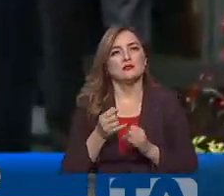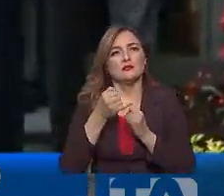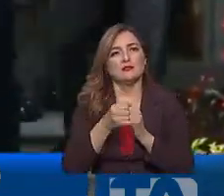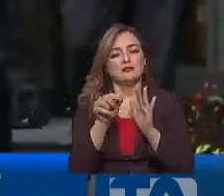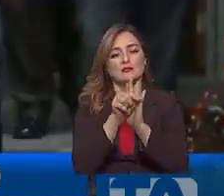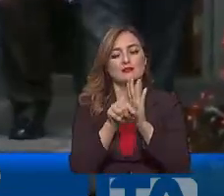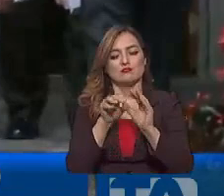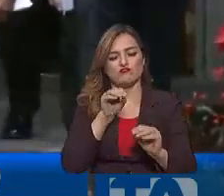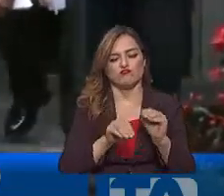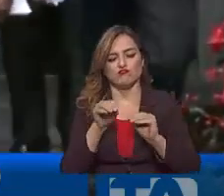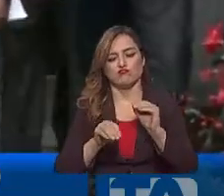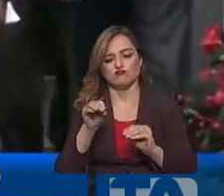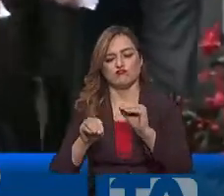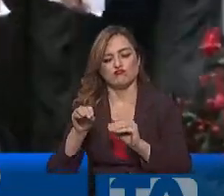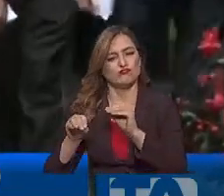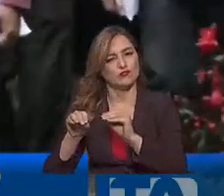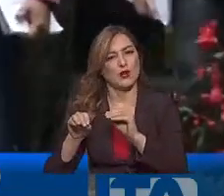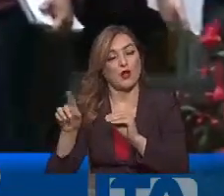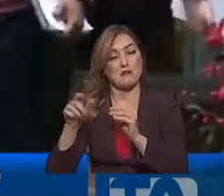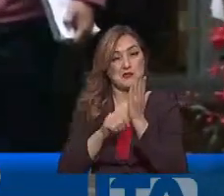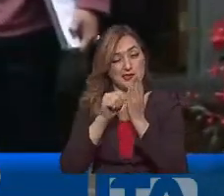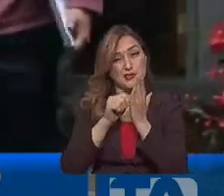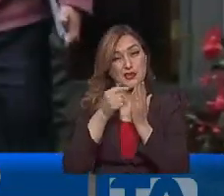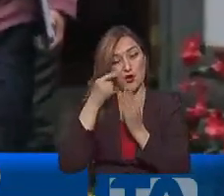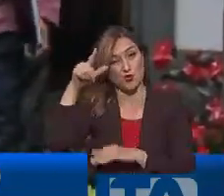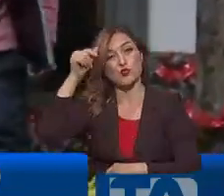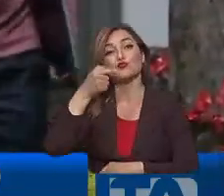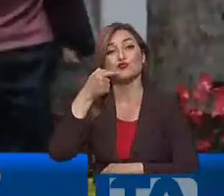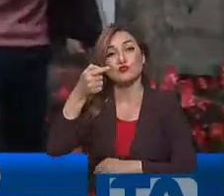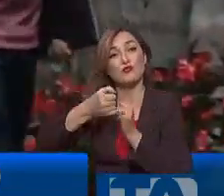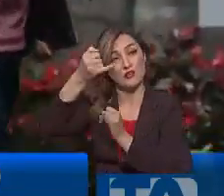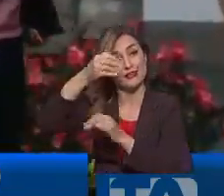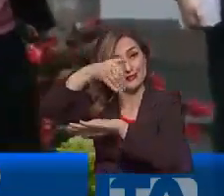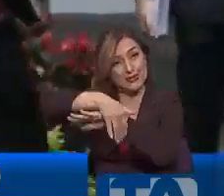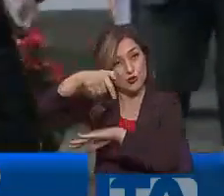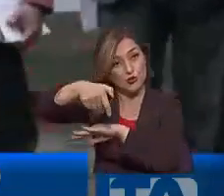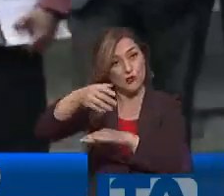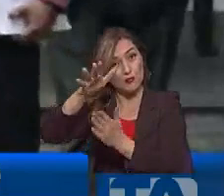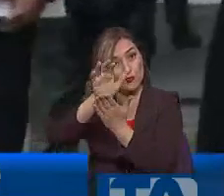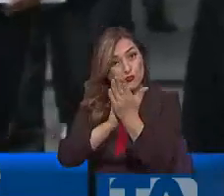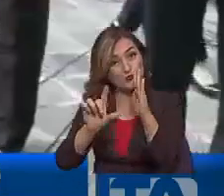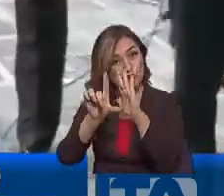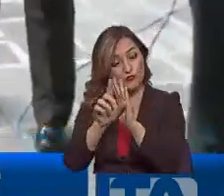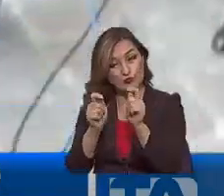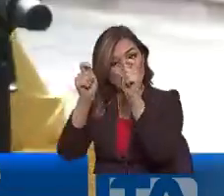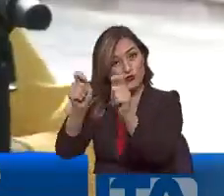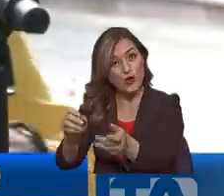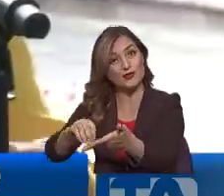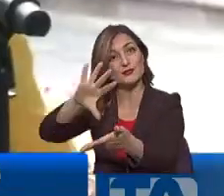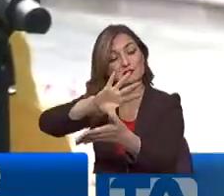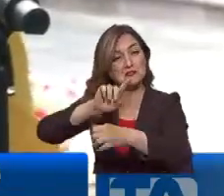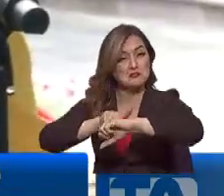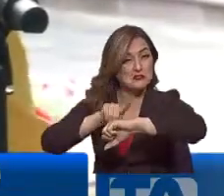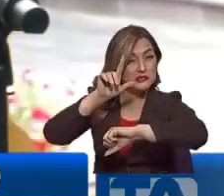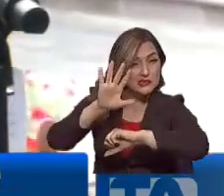detalles. De hecho, la ministra ha dicho que al final de esta tarde entregará este proyecto de ley a la Asamblea entre las